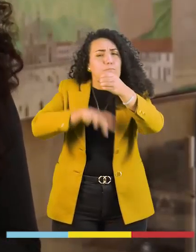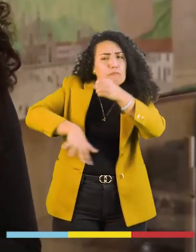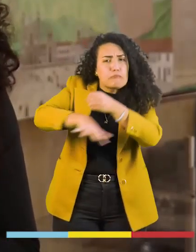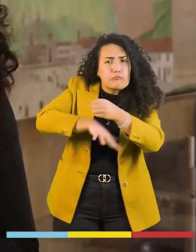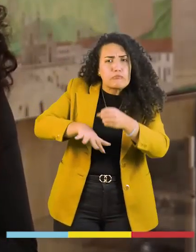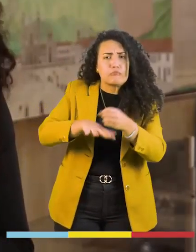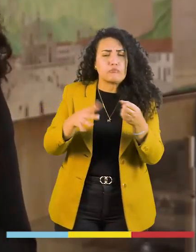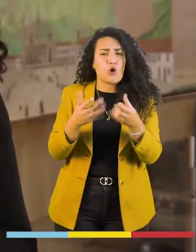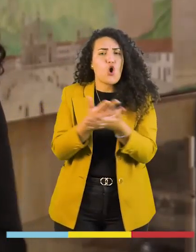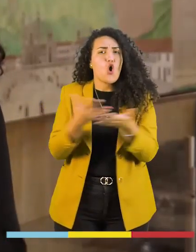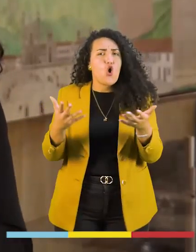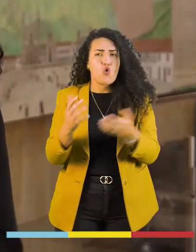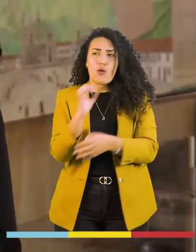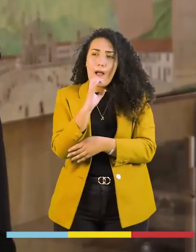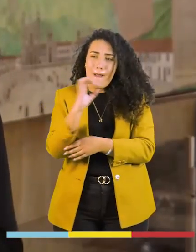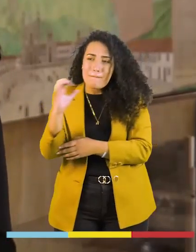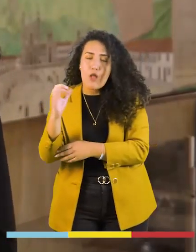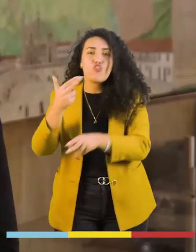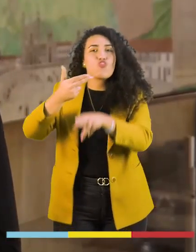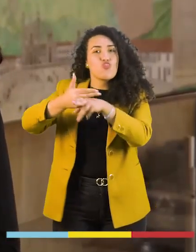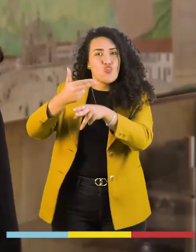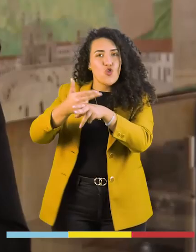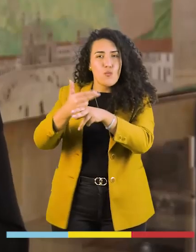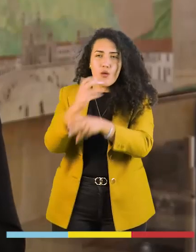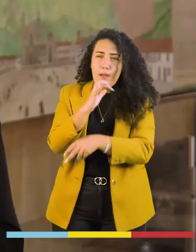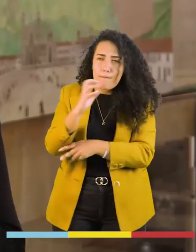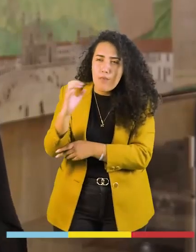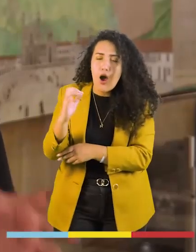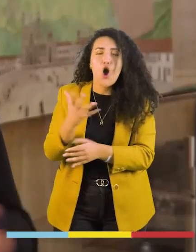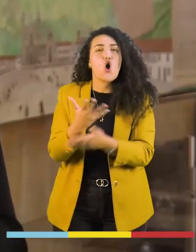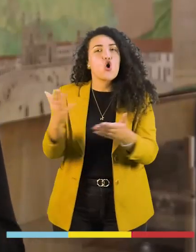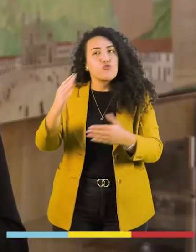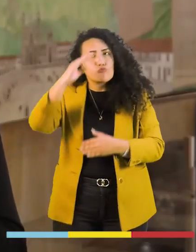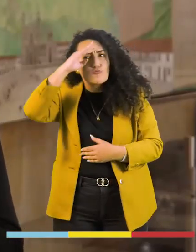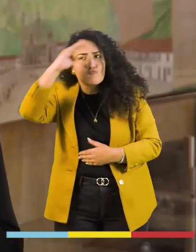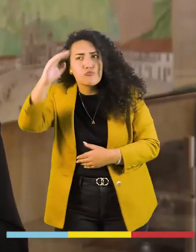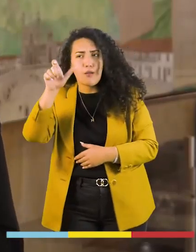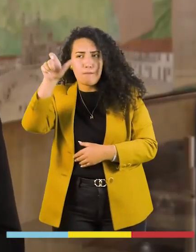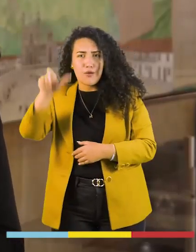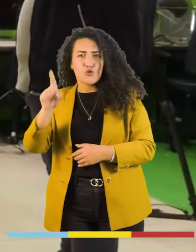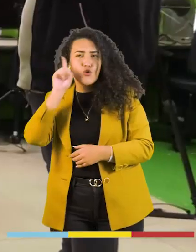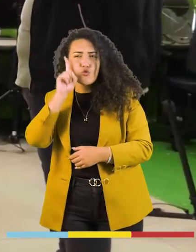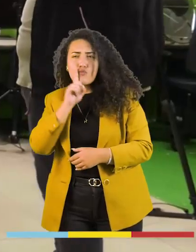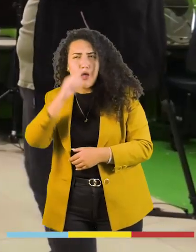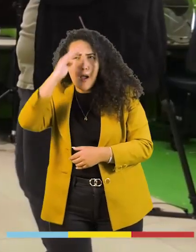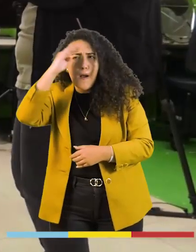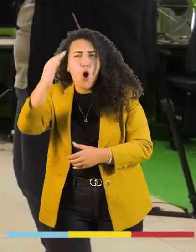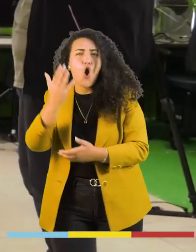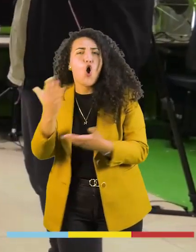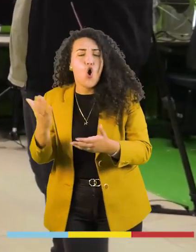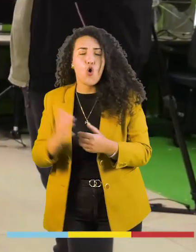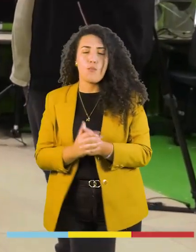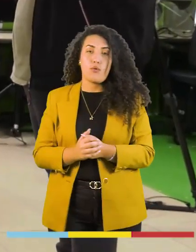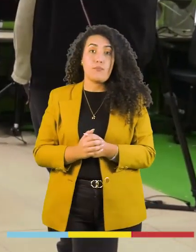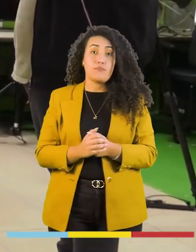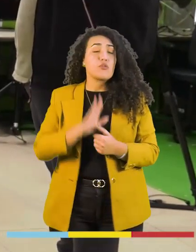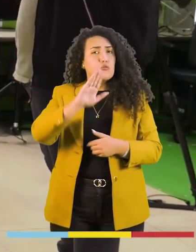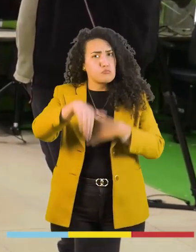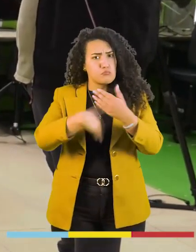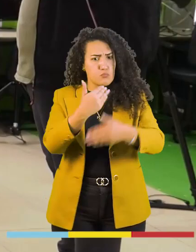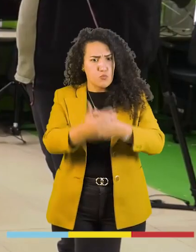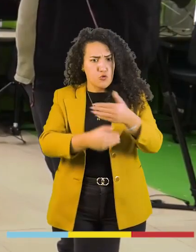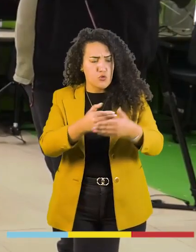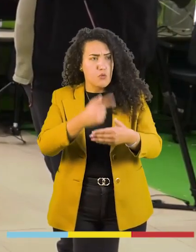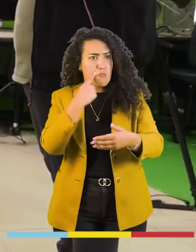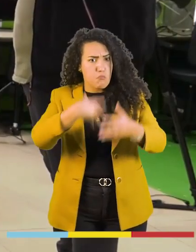idea. Empezamos con algo muy básico que fue que aprendieran a decir su nombre, cómo saludar a una persona